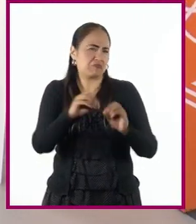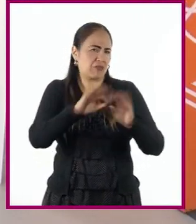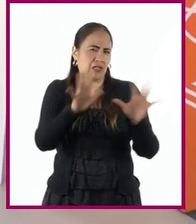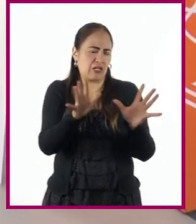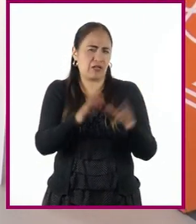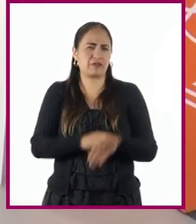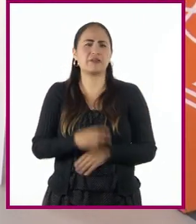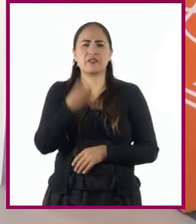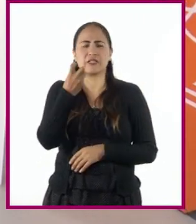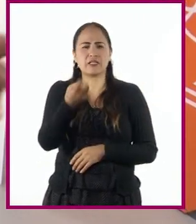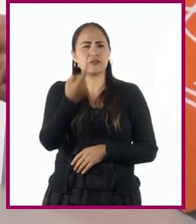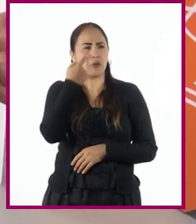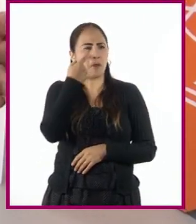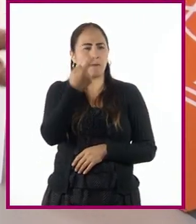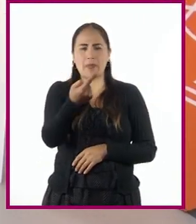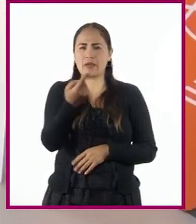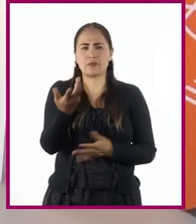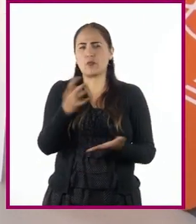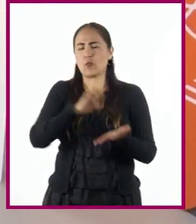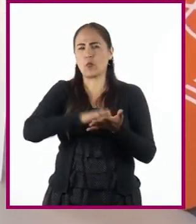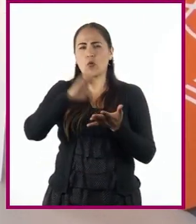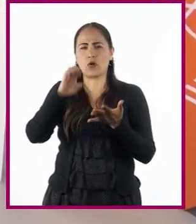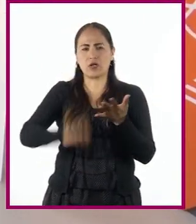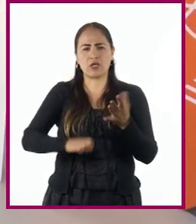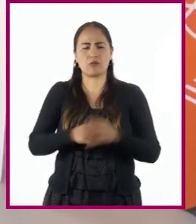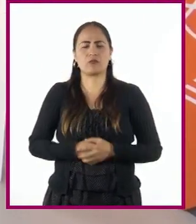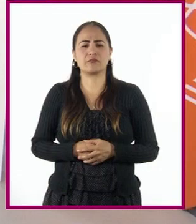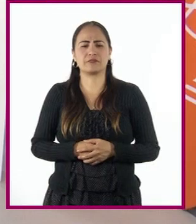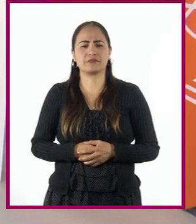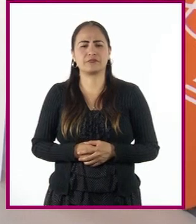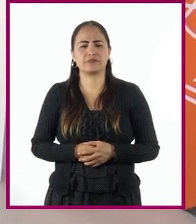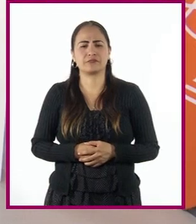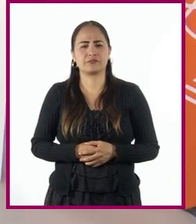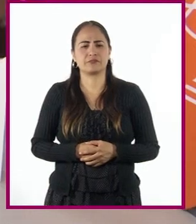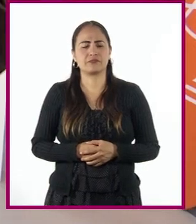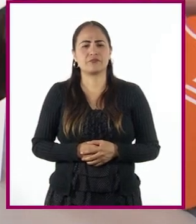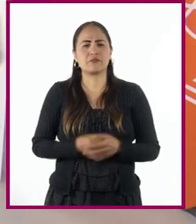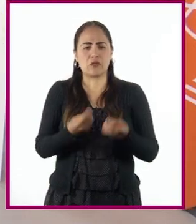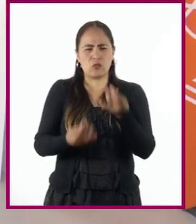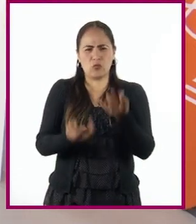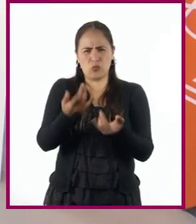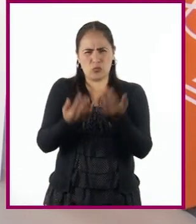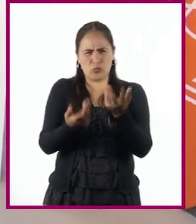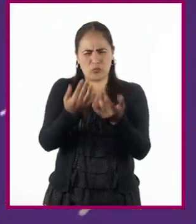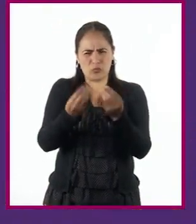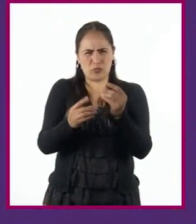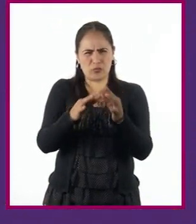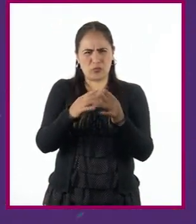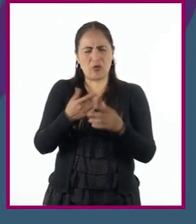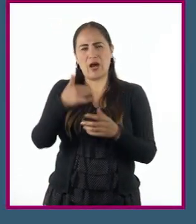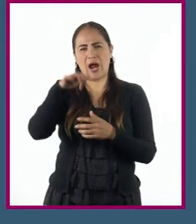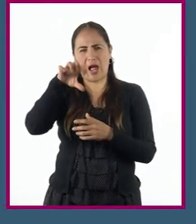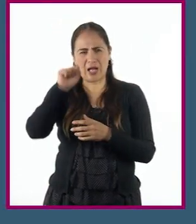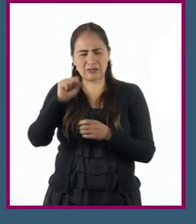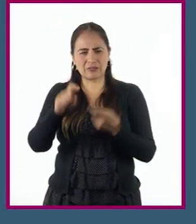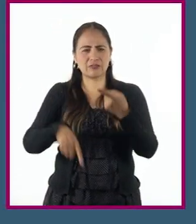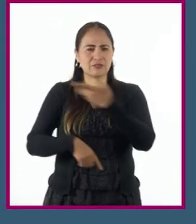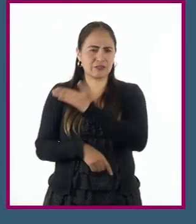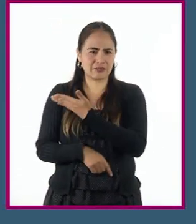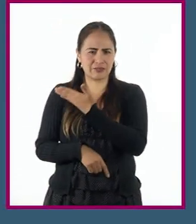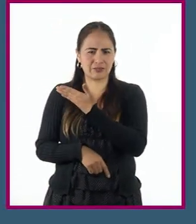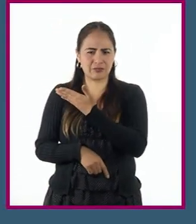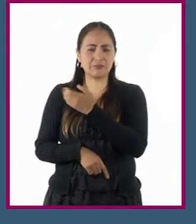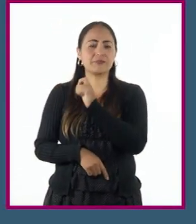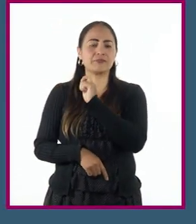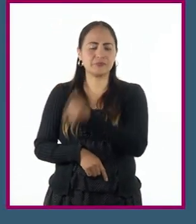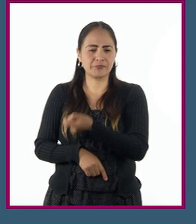nos permite percibirlos. Ejemplo de ello son manifestaciones como la efervescencia y la precipitación. La efervescencia consiste